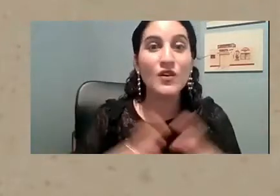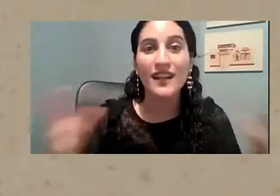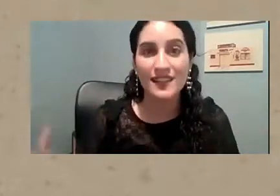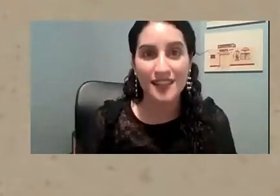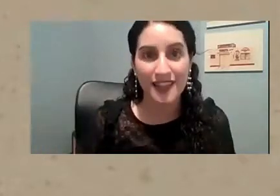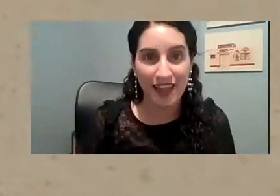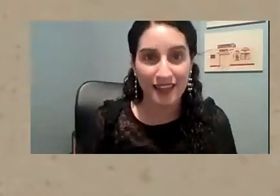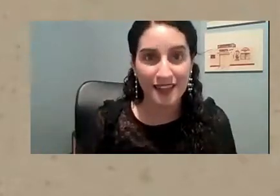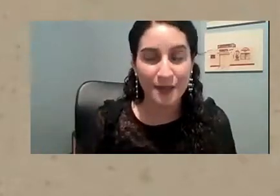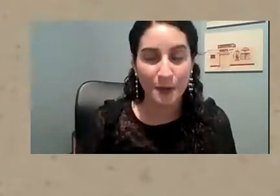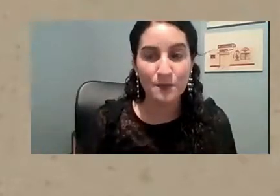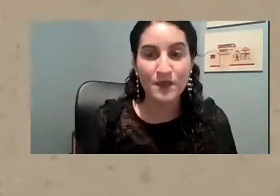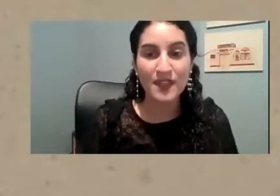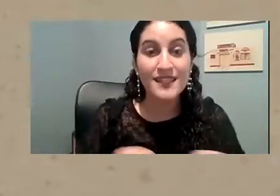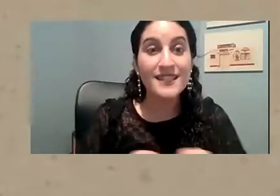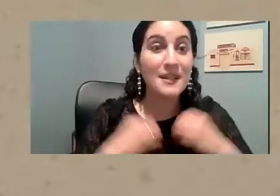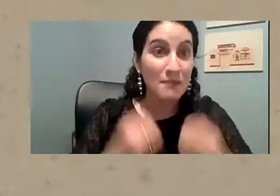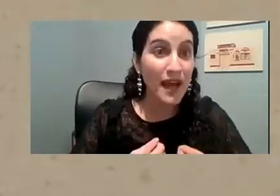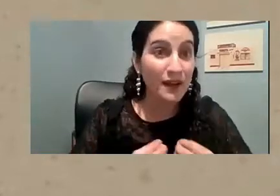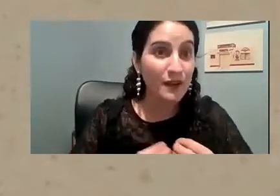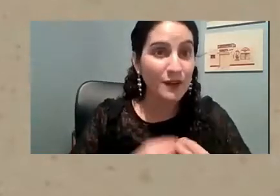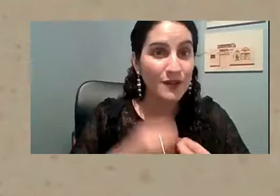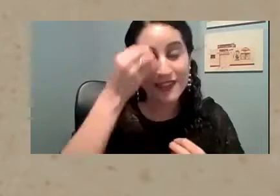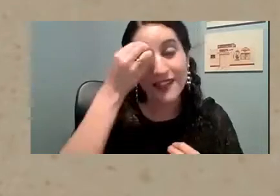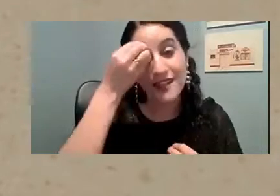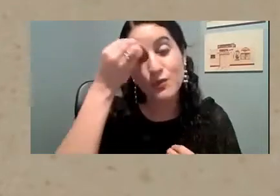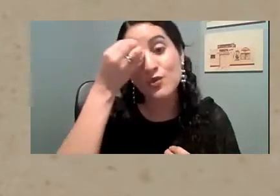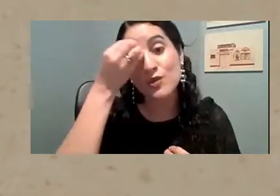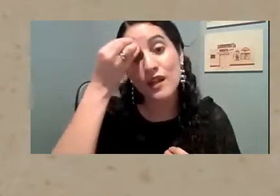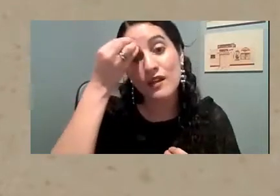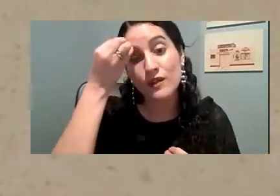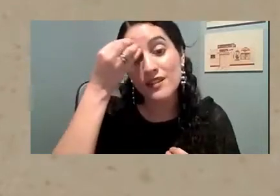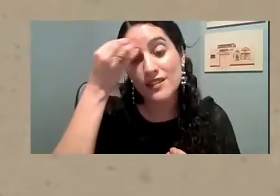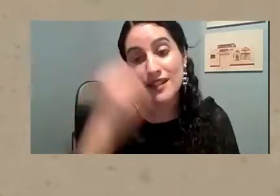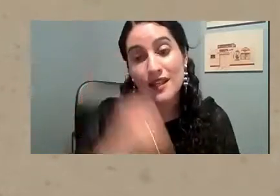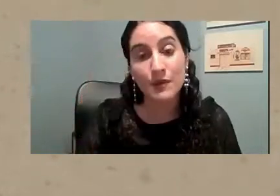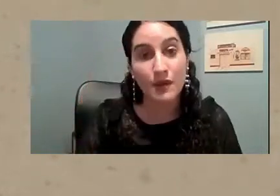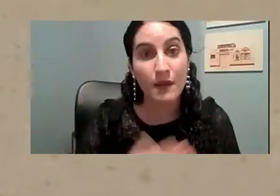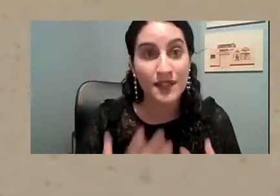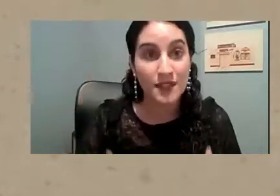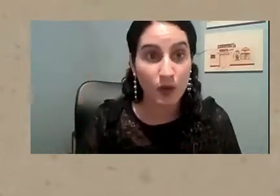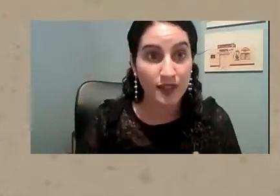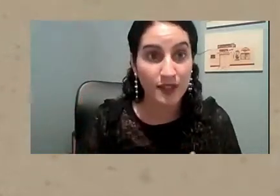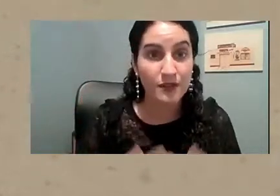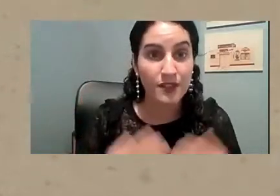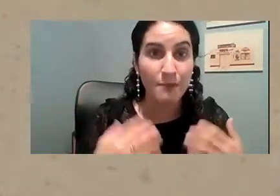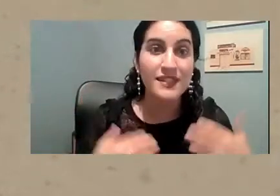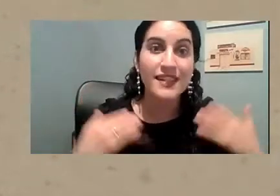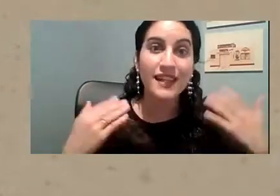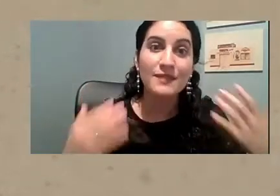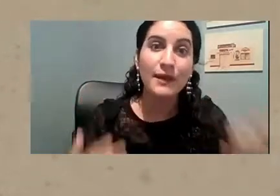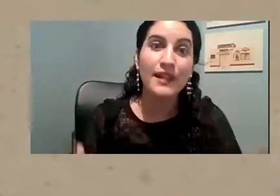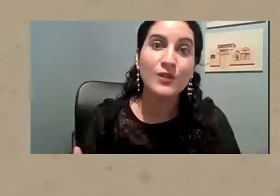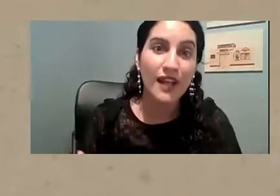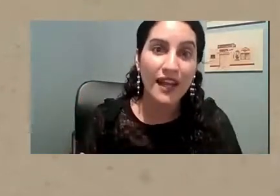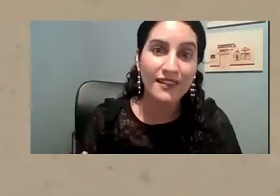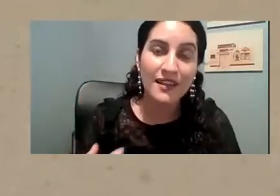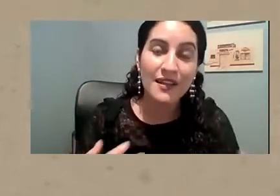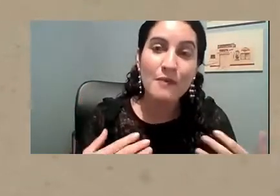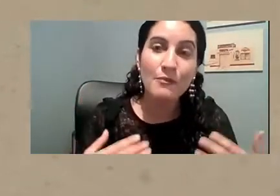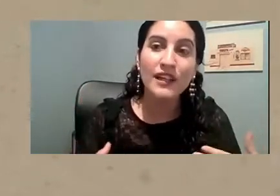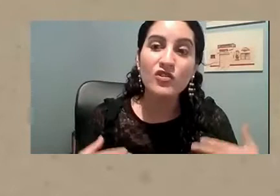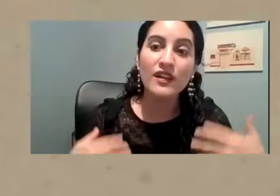de todas las edades. Sin embargo, tenemos una serie de programas educativos especiales para